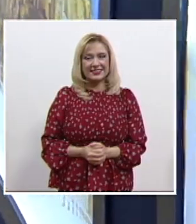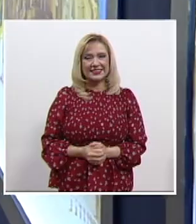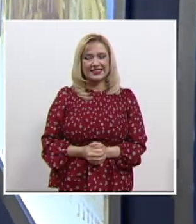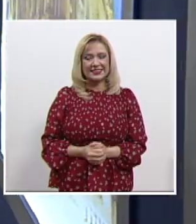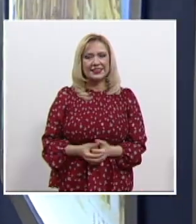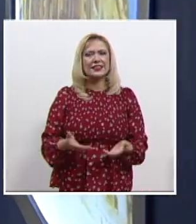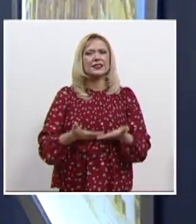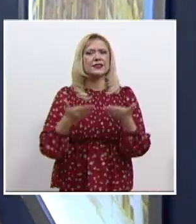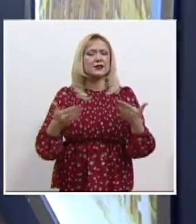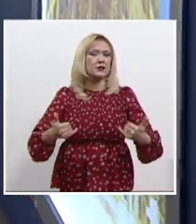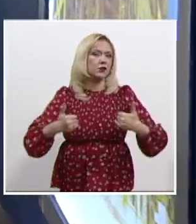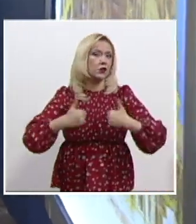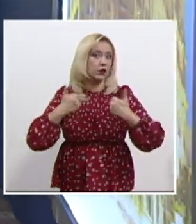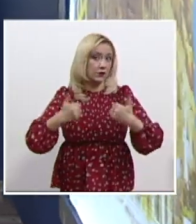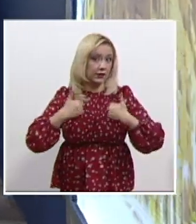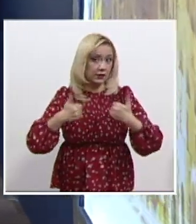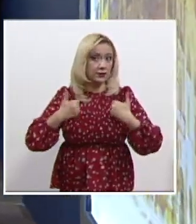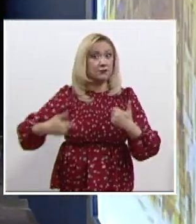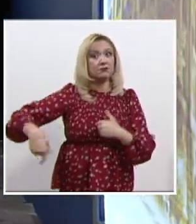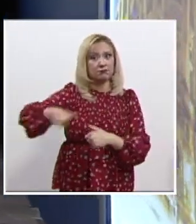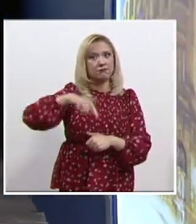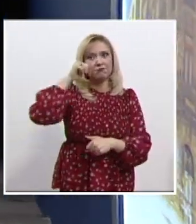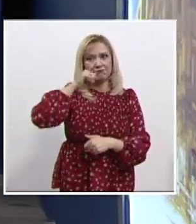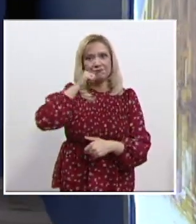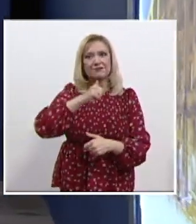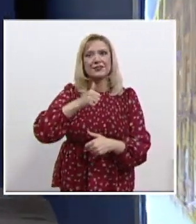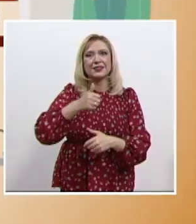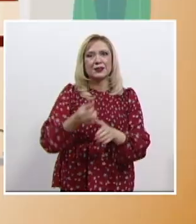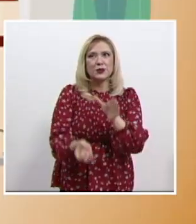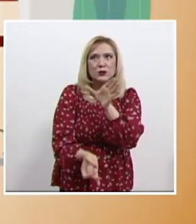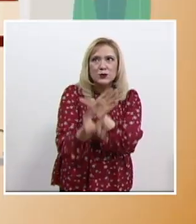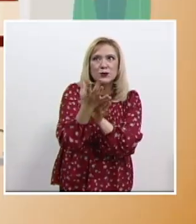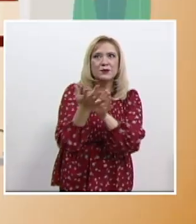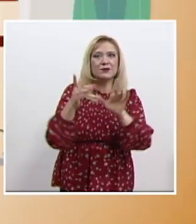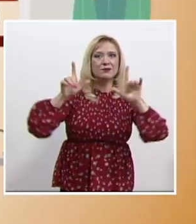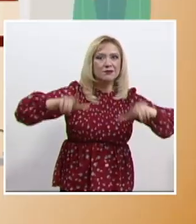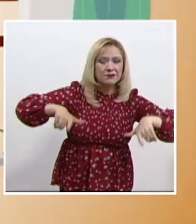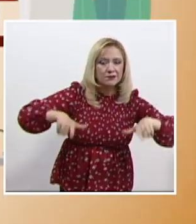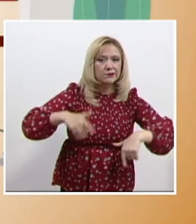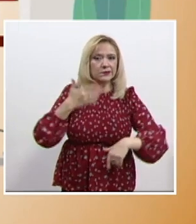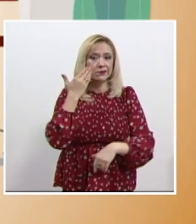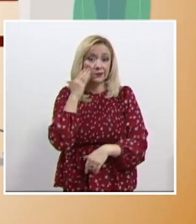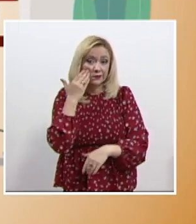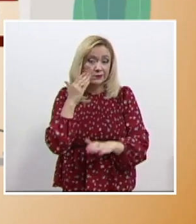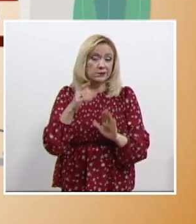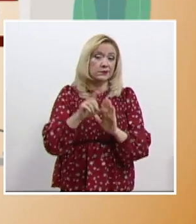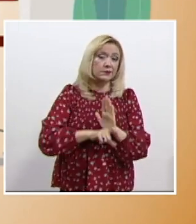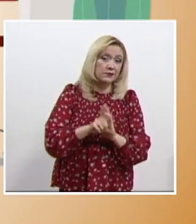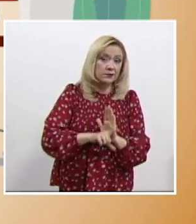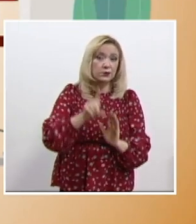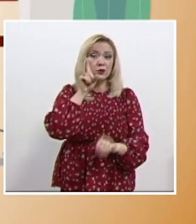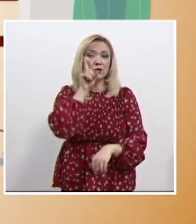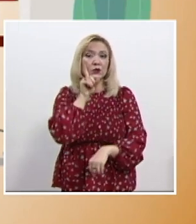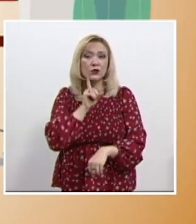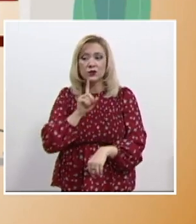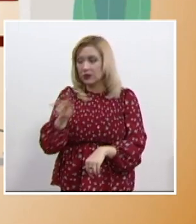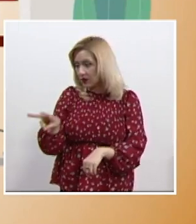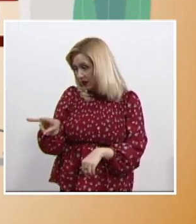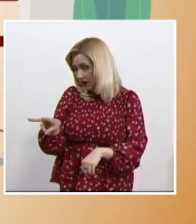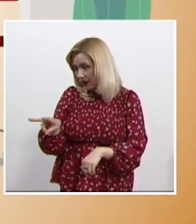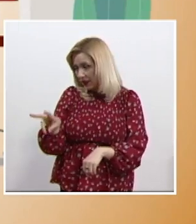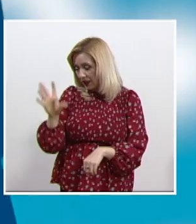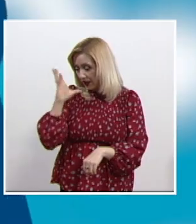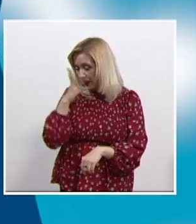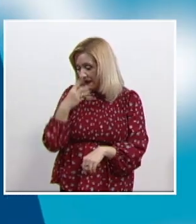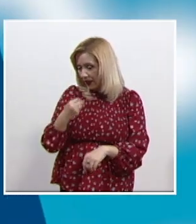Y los jóvenes que comparten a través de las redes sociales imágenes íntimas de mujeres a las que conocen no son conscientes del impacto que esto